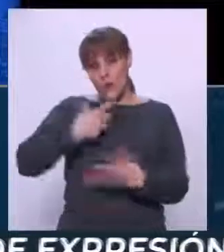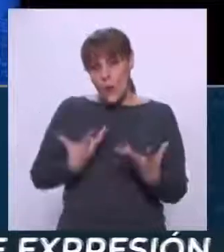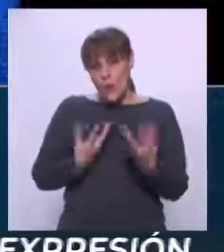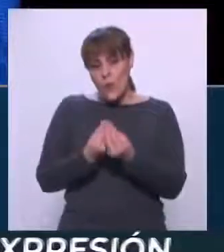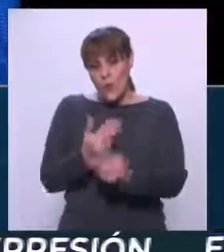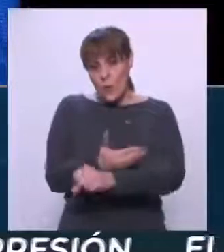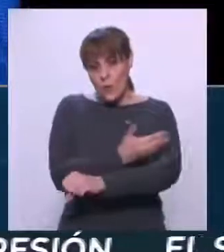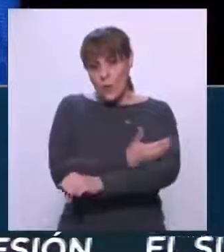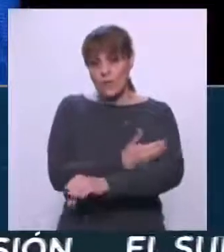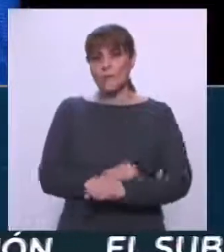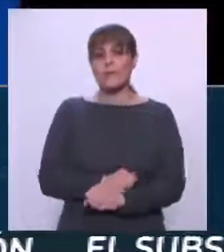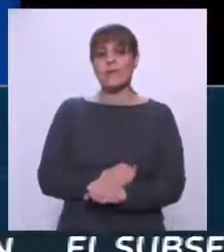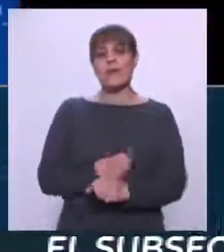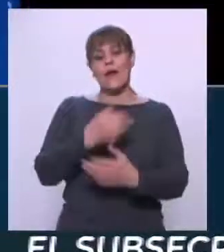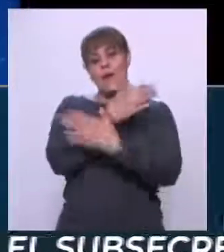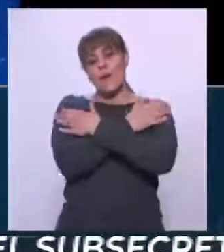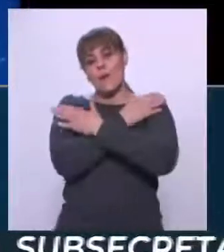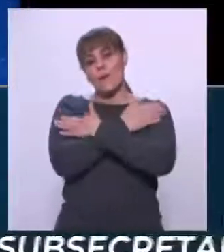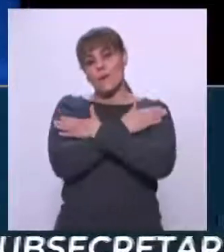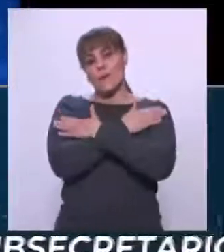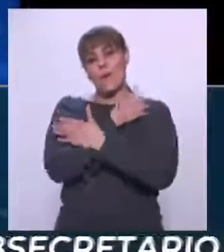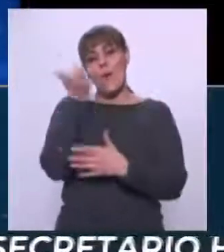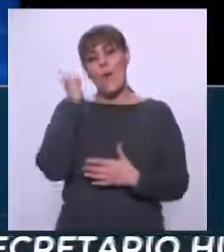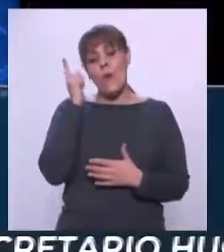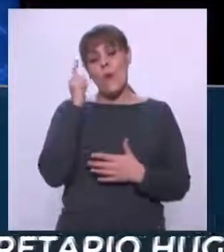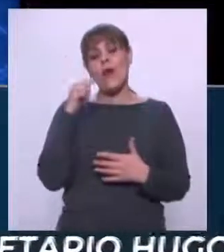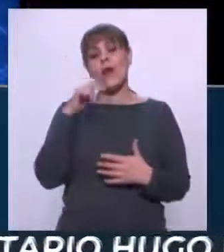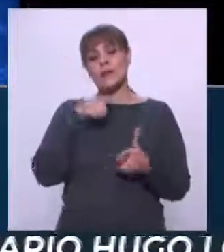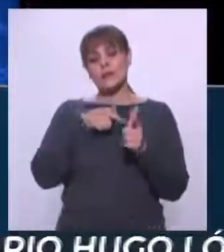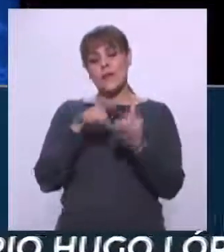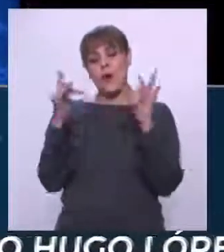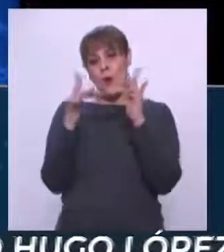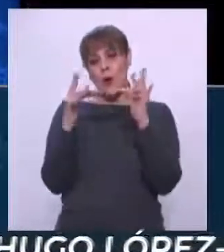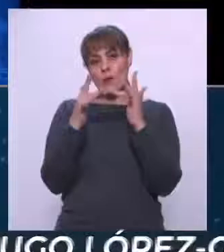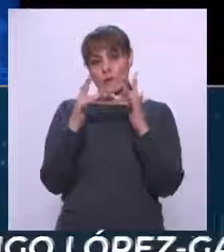nosotros. Te enviamos un abrazo y espero que podamos seguir en contacto.